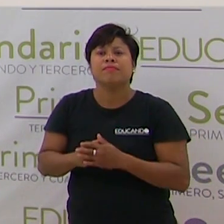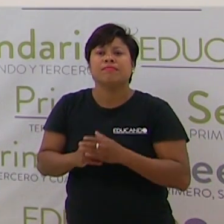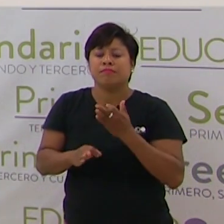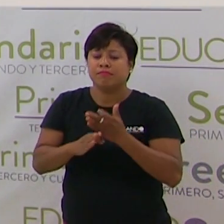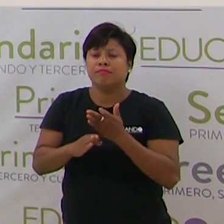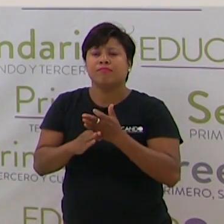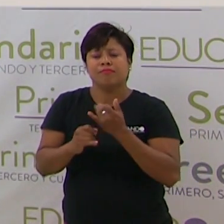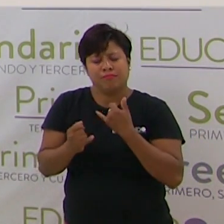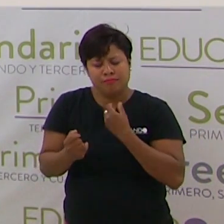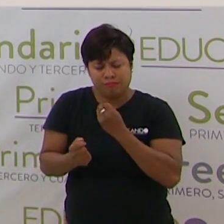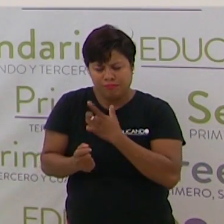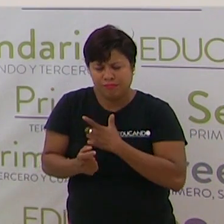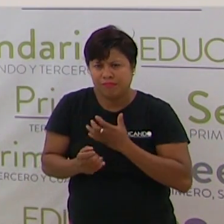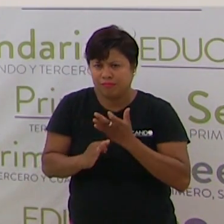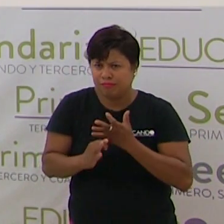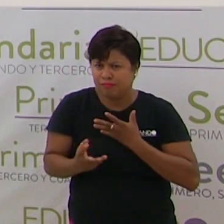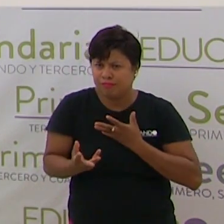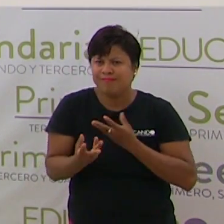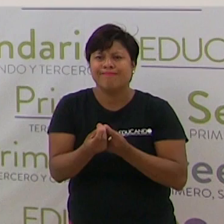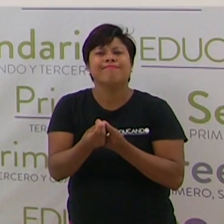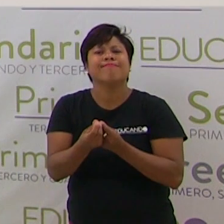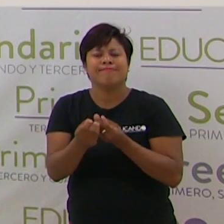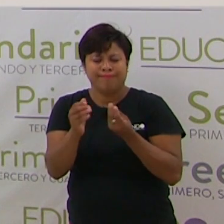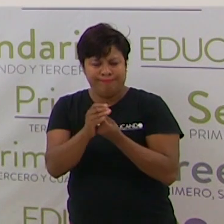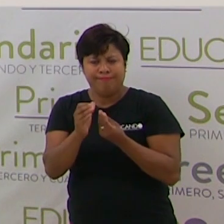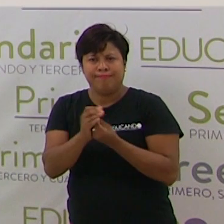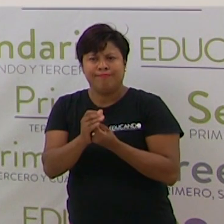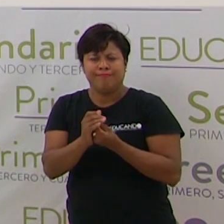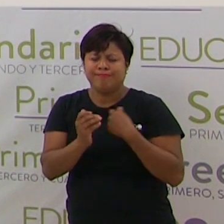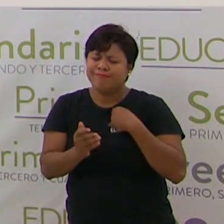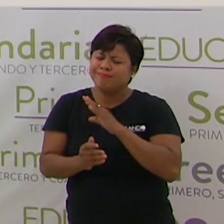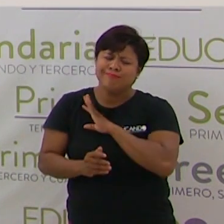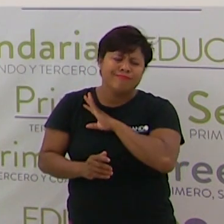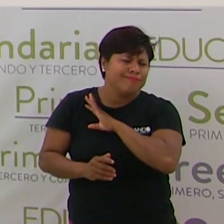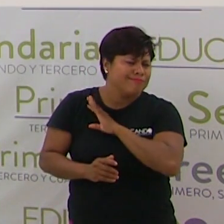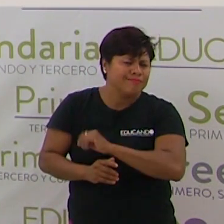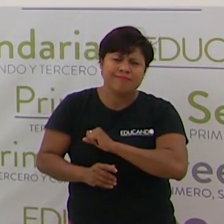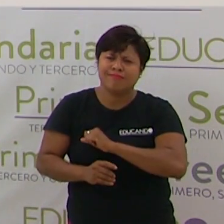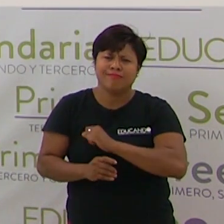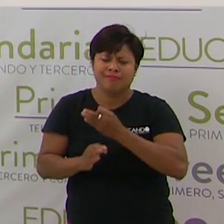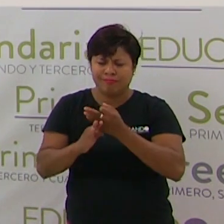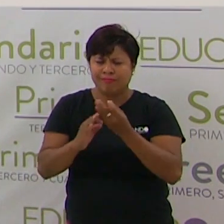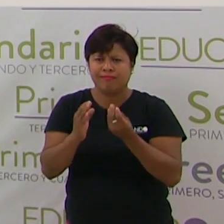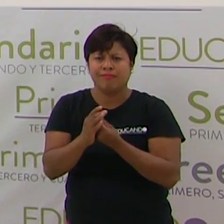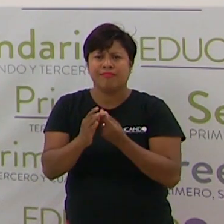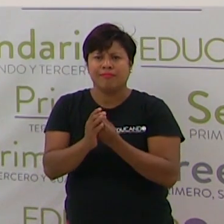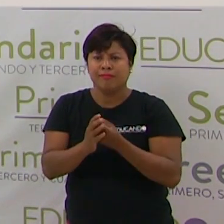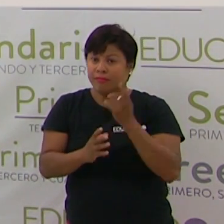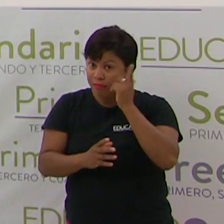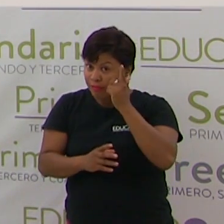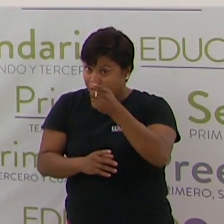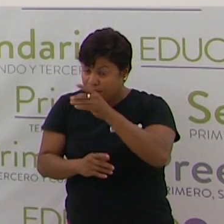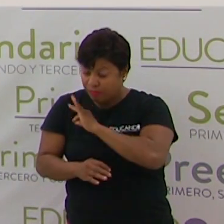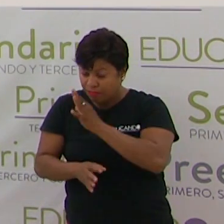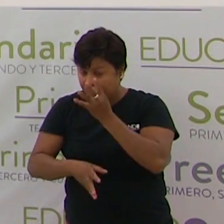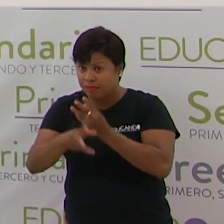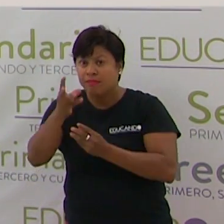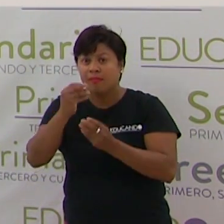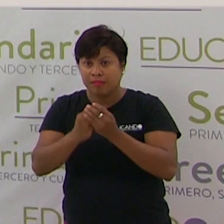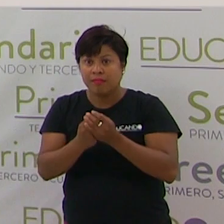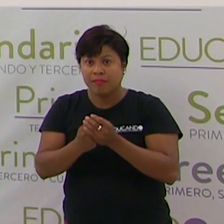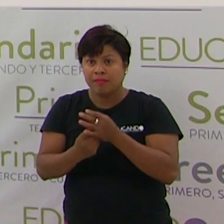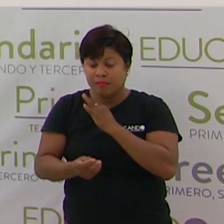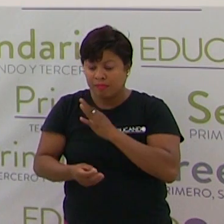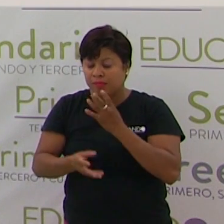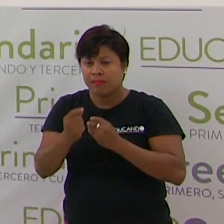sido un gusto estar contigo, de verdad. A mí me encanta darte clases y espero que realmente te estén sirviendo. Ojalá y puedas